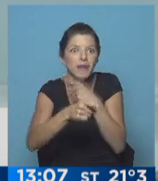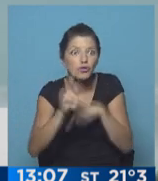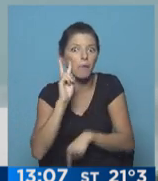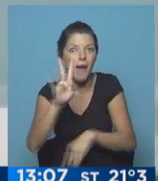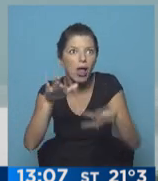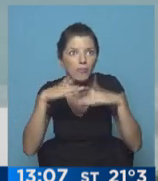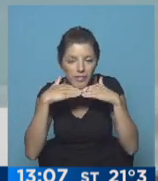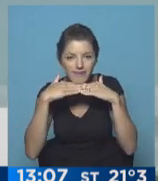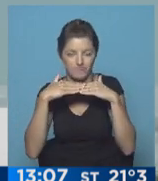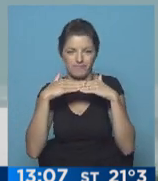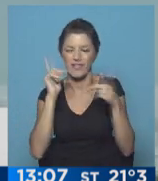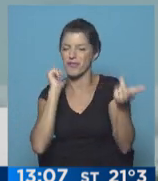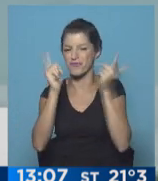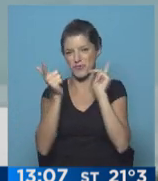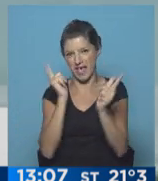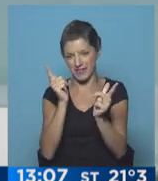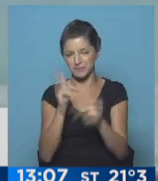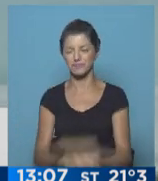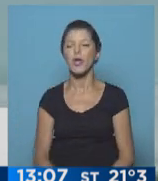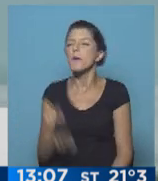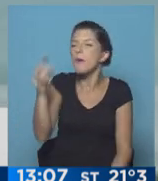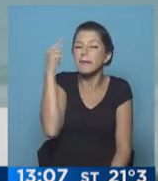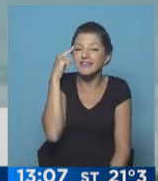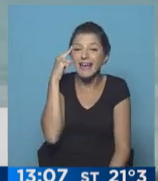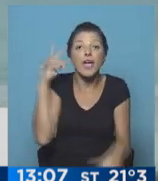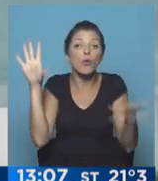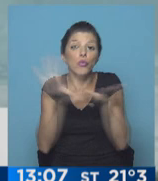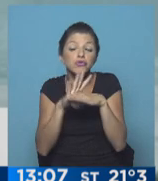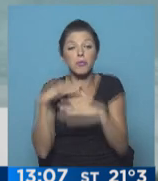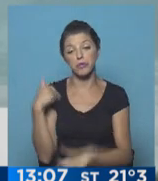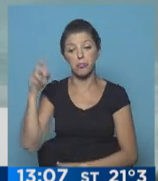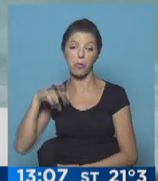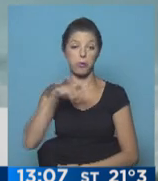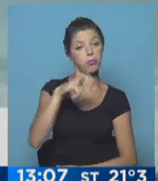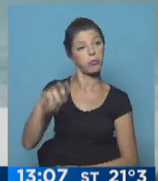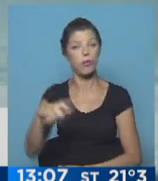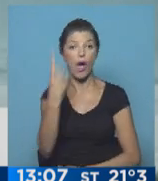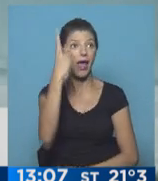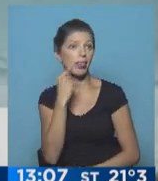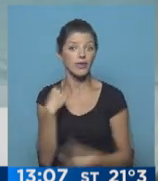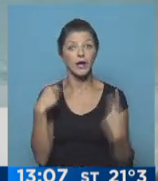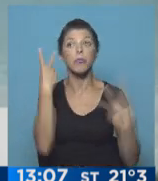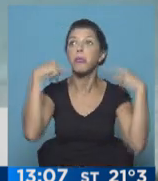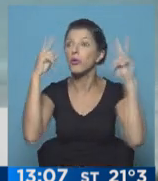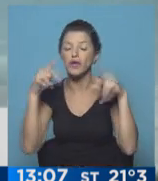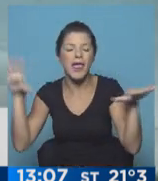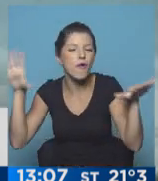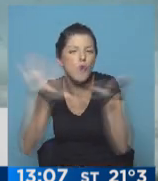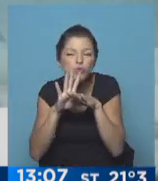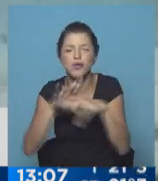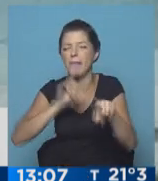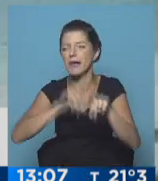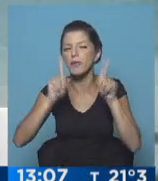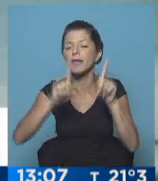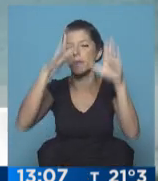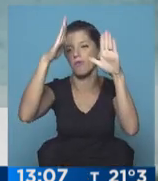de disfrutarlo y verlo en vivo. Imagínate la fortuna de que justo te toca el día de excursión al glaciar y justo es el día en el que se